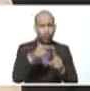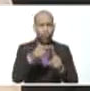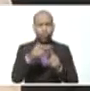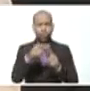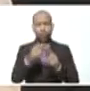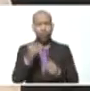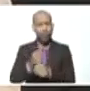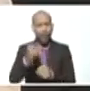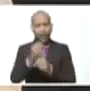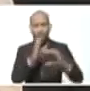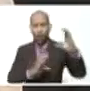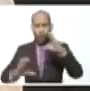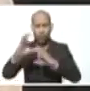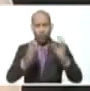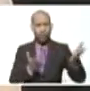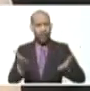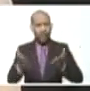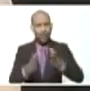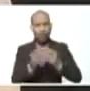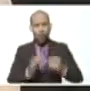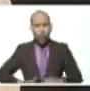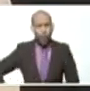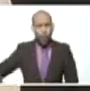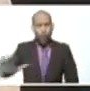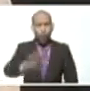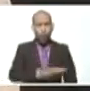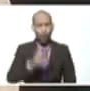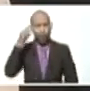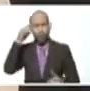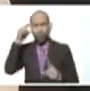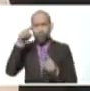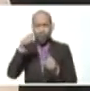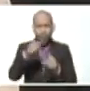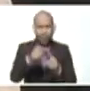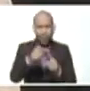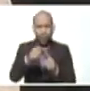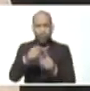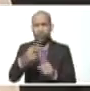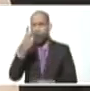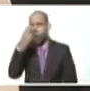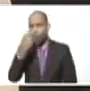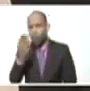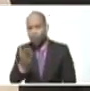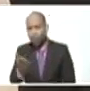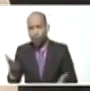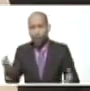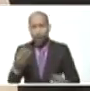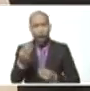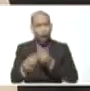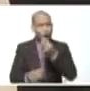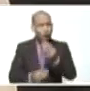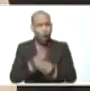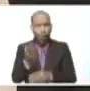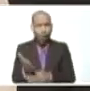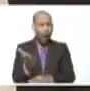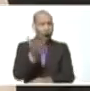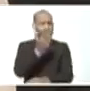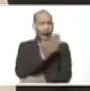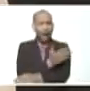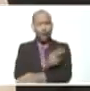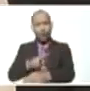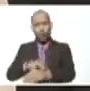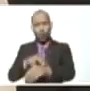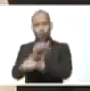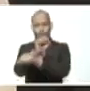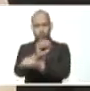el servicio a todos, con predilección por los pobres, tal como lo realizó el Beato